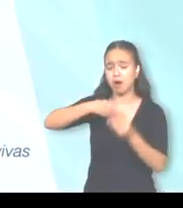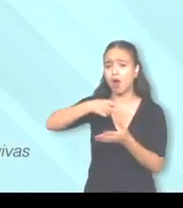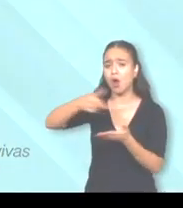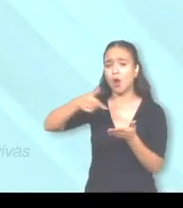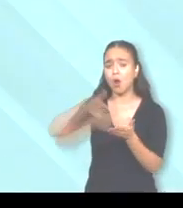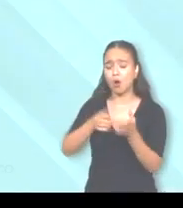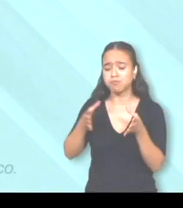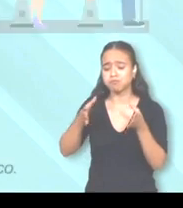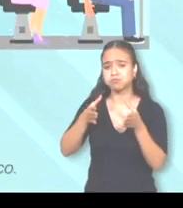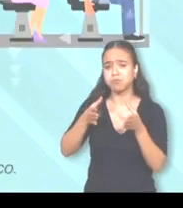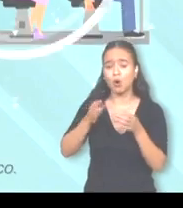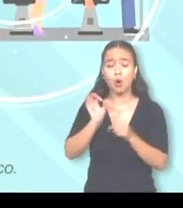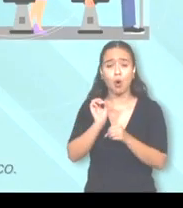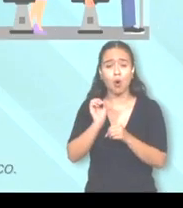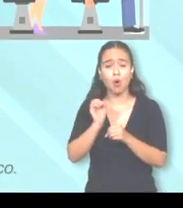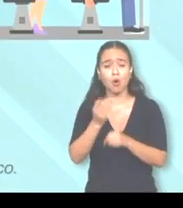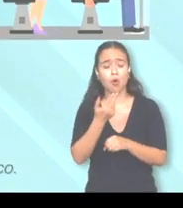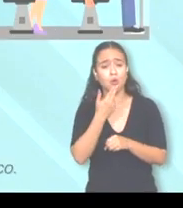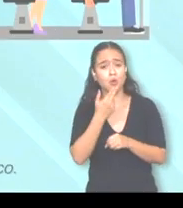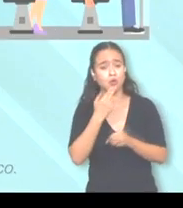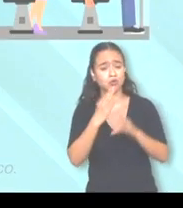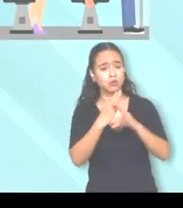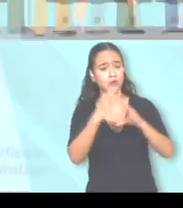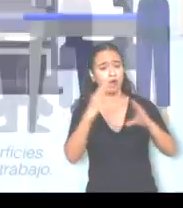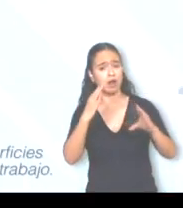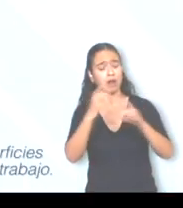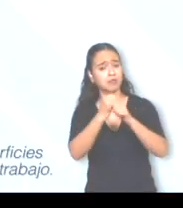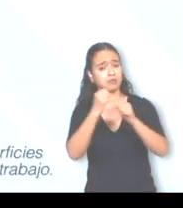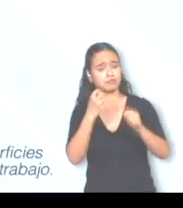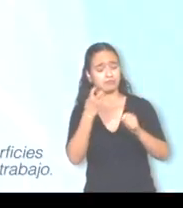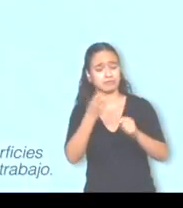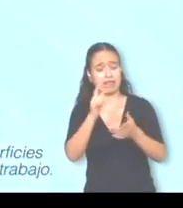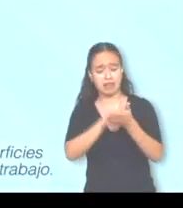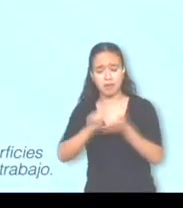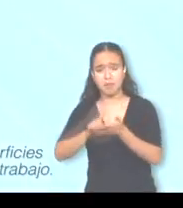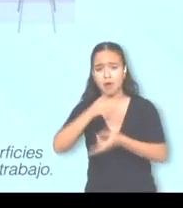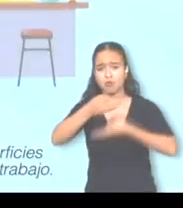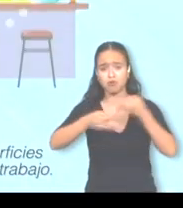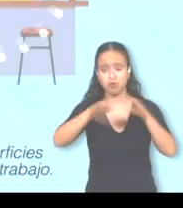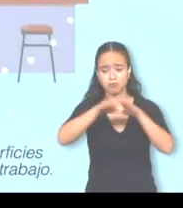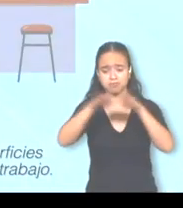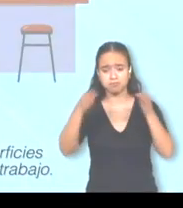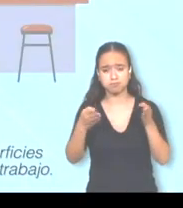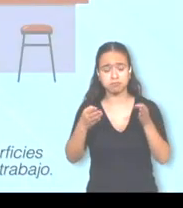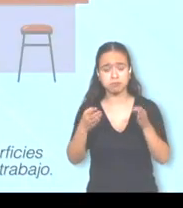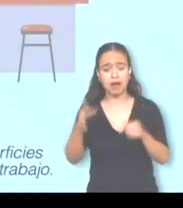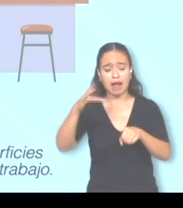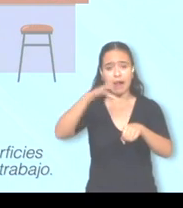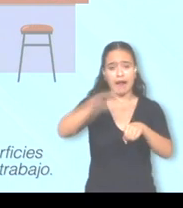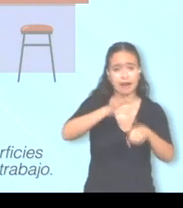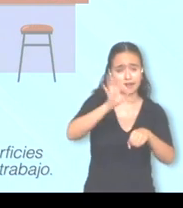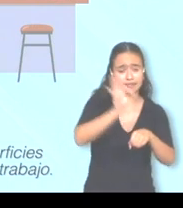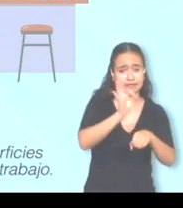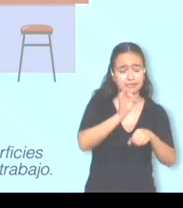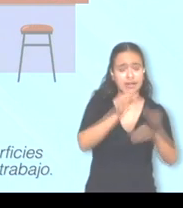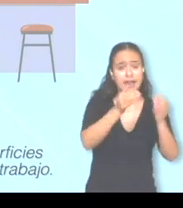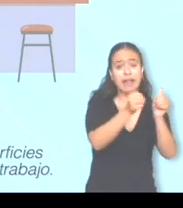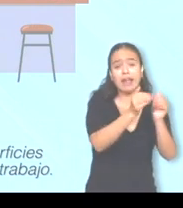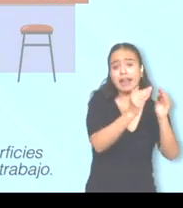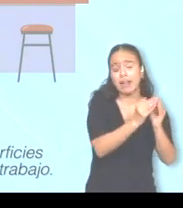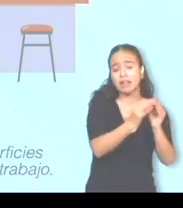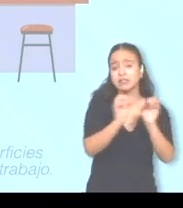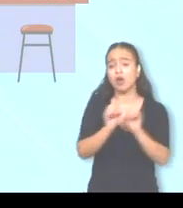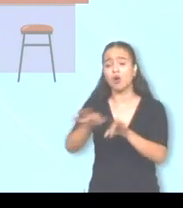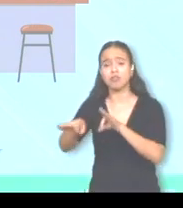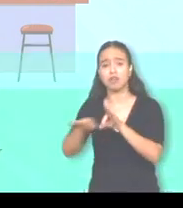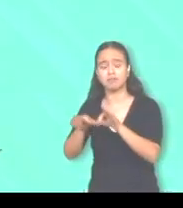con personas en lugares cerrados o cuando utilices el transporte público. No olvides limpiar y desinfectar las superficies con las que tengas contacto,